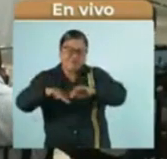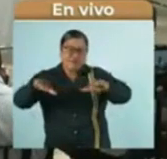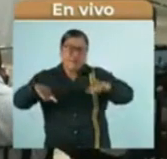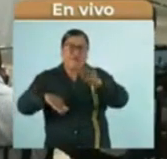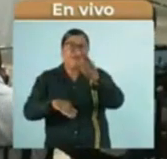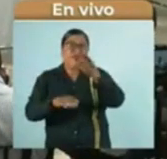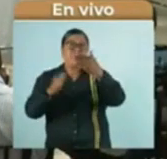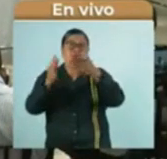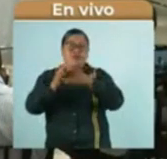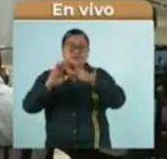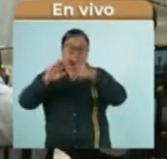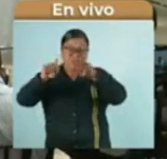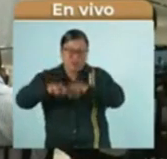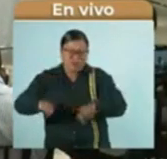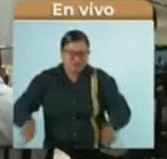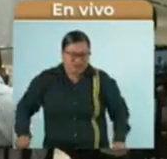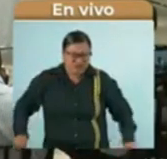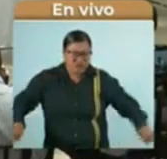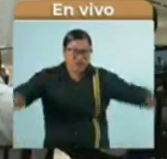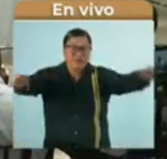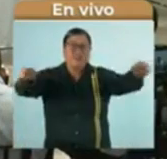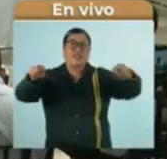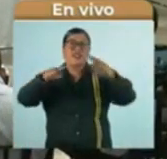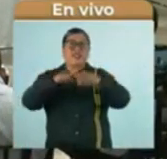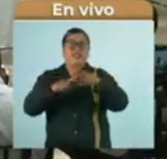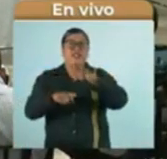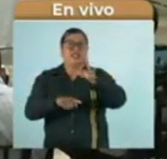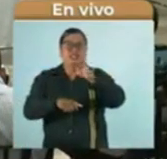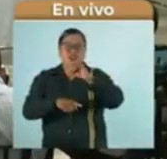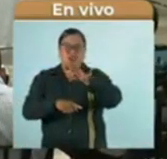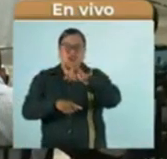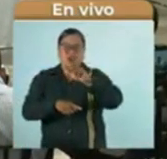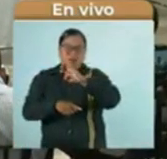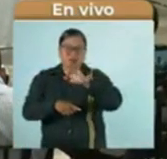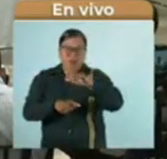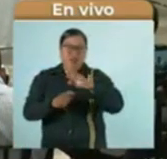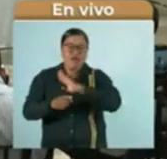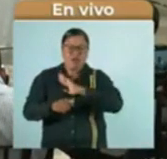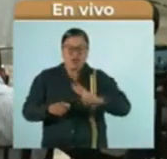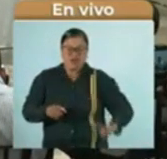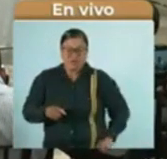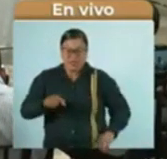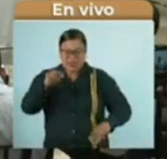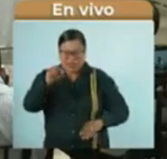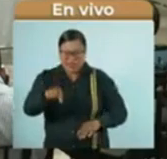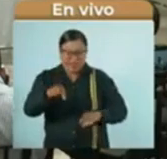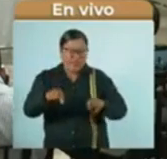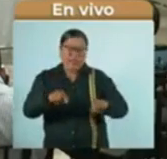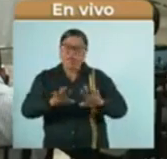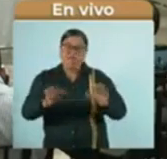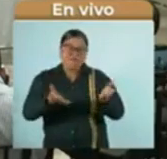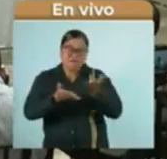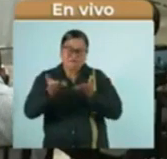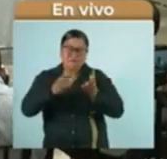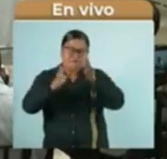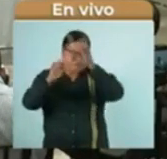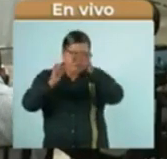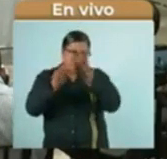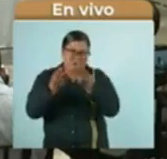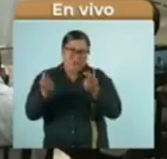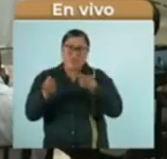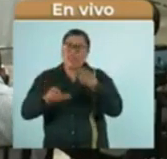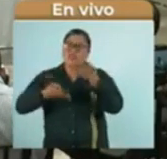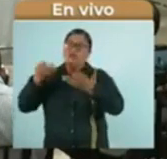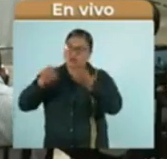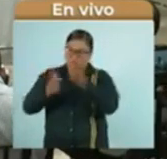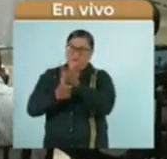hectáreas entre unas familias de Río ramal y la cabecera municipal y asunto resuelto ya le dijimos al tribunal que